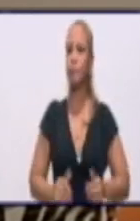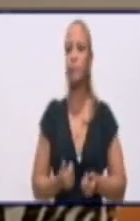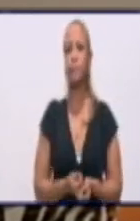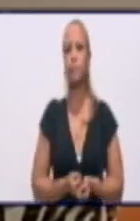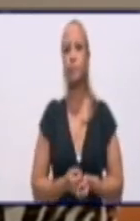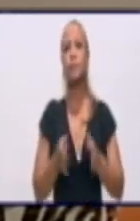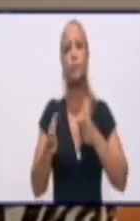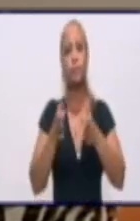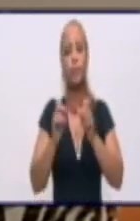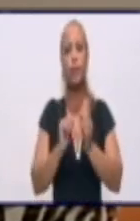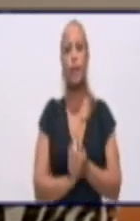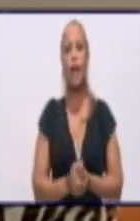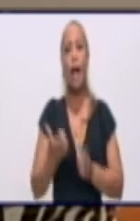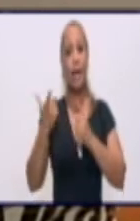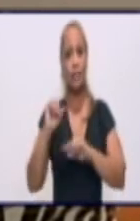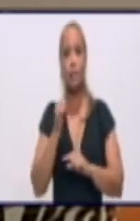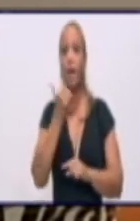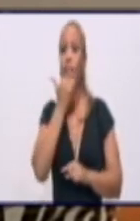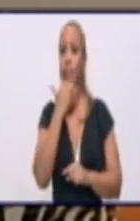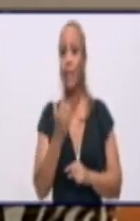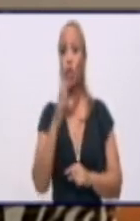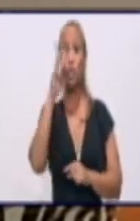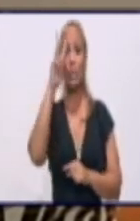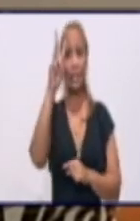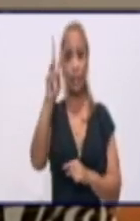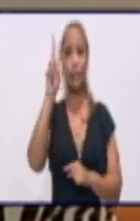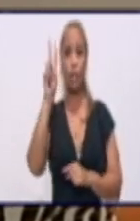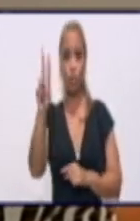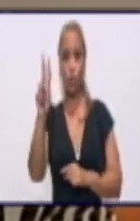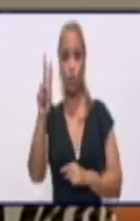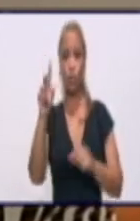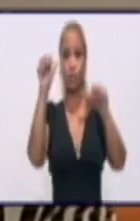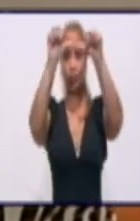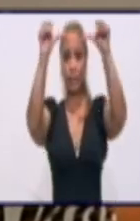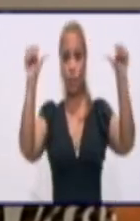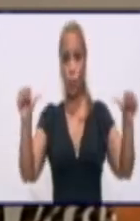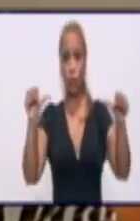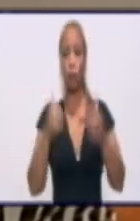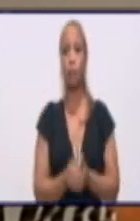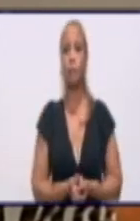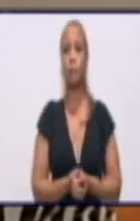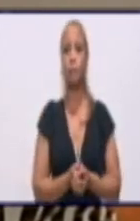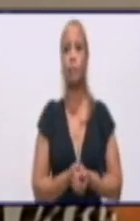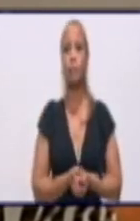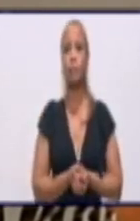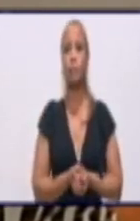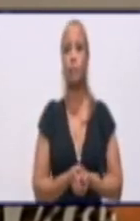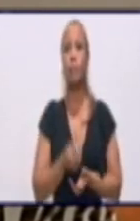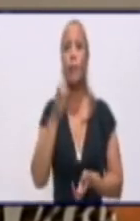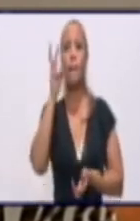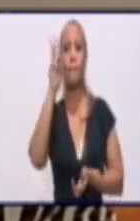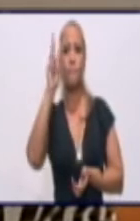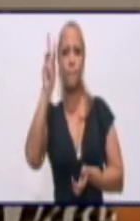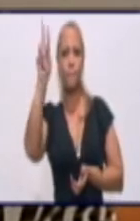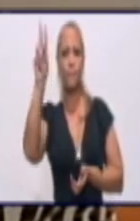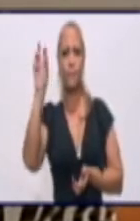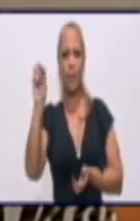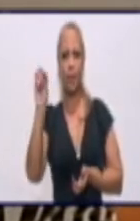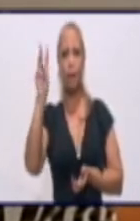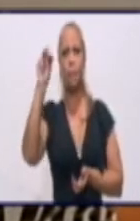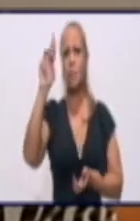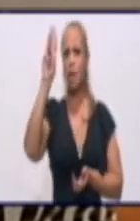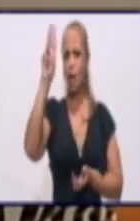Entonces, ayer se afectaron 32 circuitos, 91 megawatts en todo el día, prácticamente con 20 megawatts nos